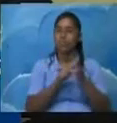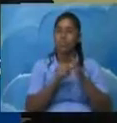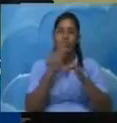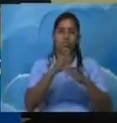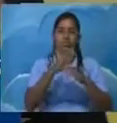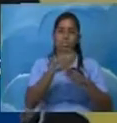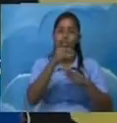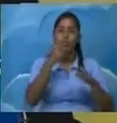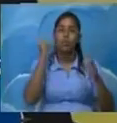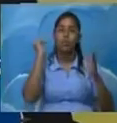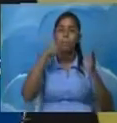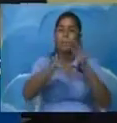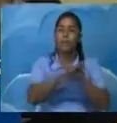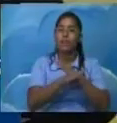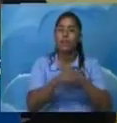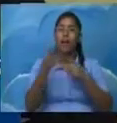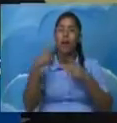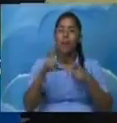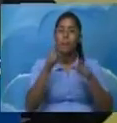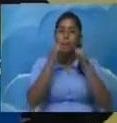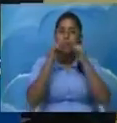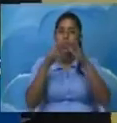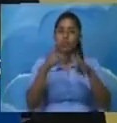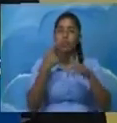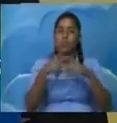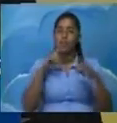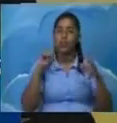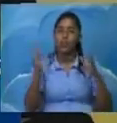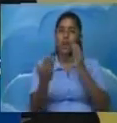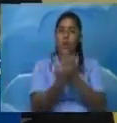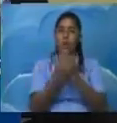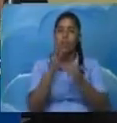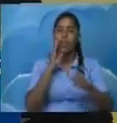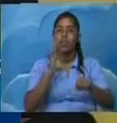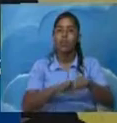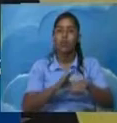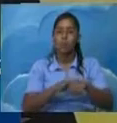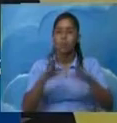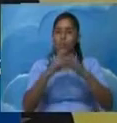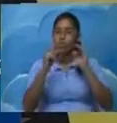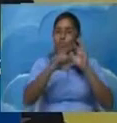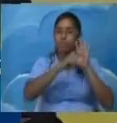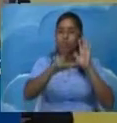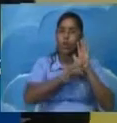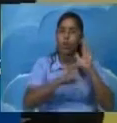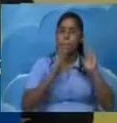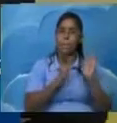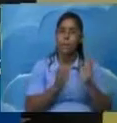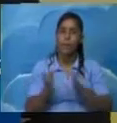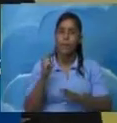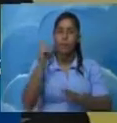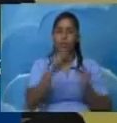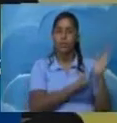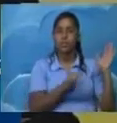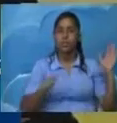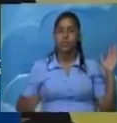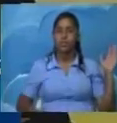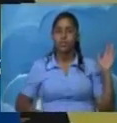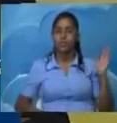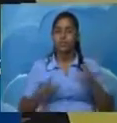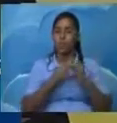llegue, habrá bendición, pero hay que guardar y cumplir los mandamientos del Señor. Hay que guardar y cumplir